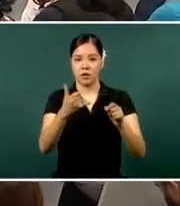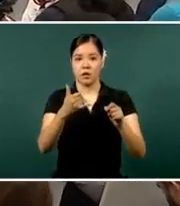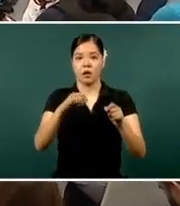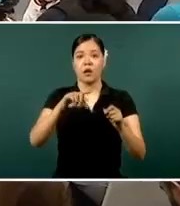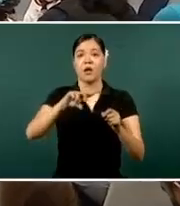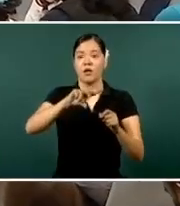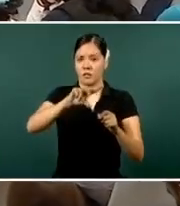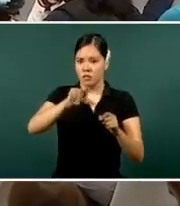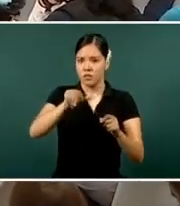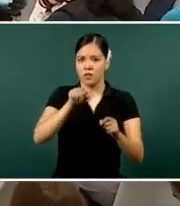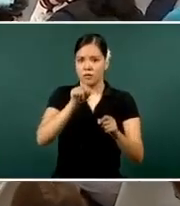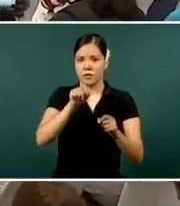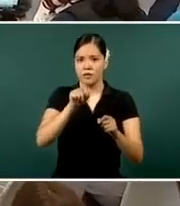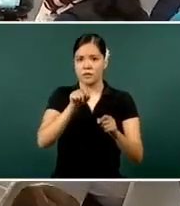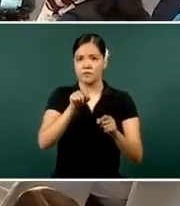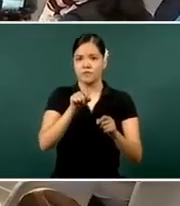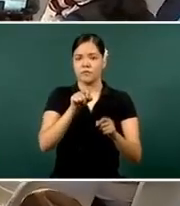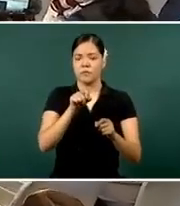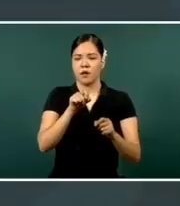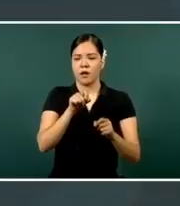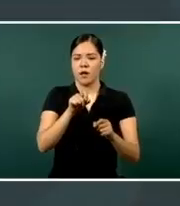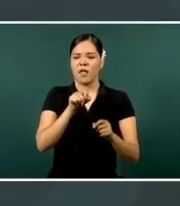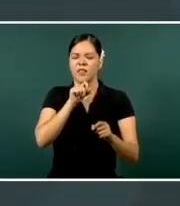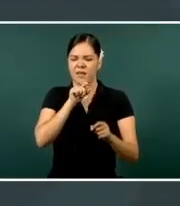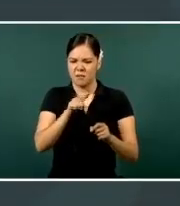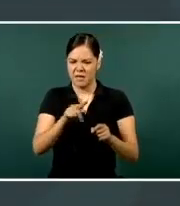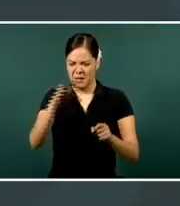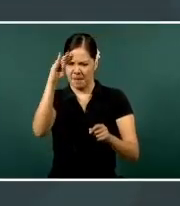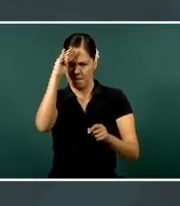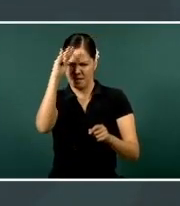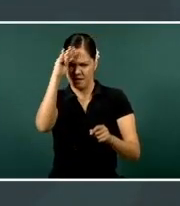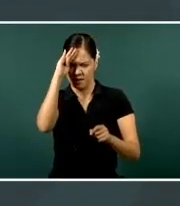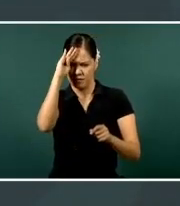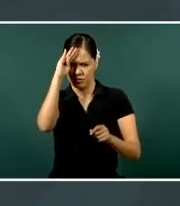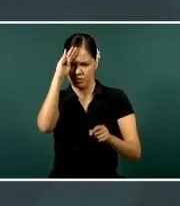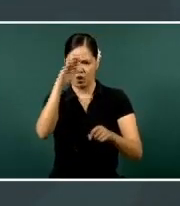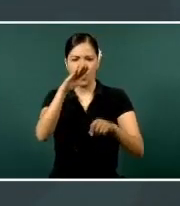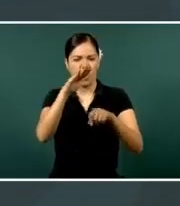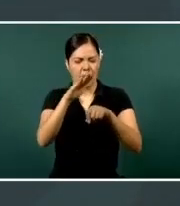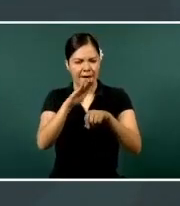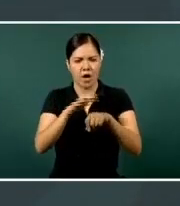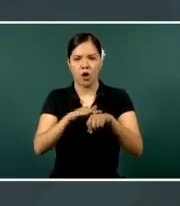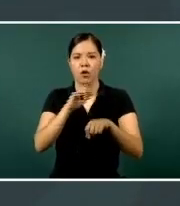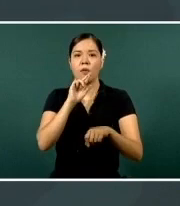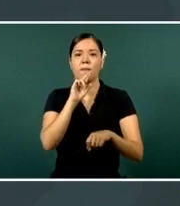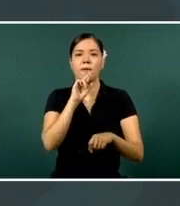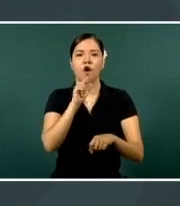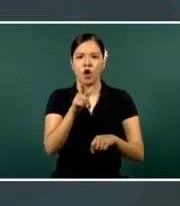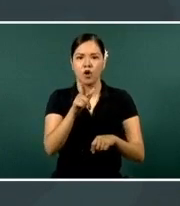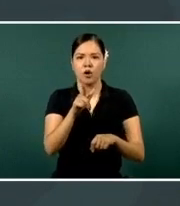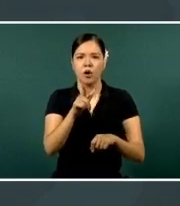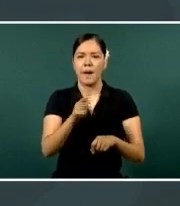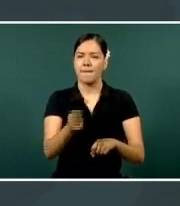sostenemos como criterio, como doctrina, que por el bien de todos, primero los